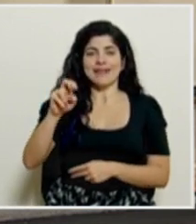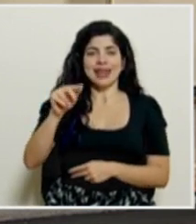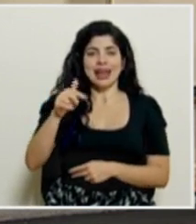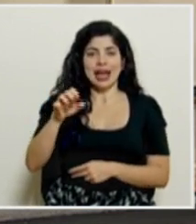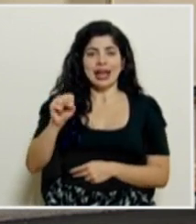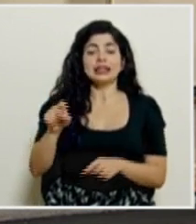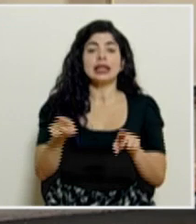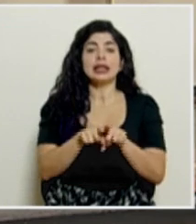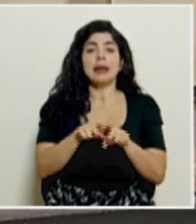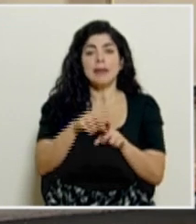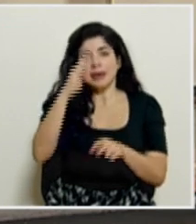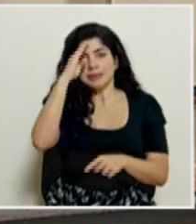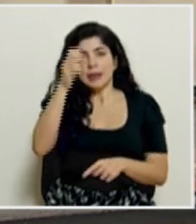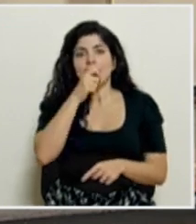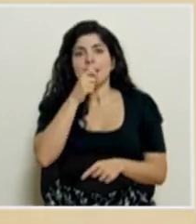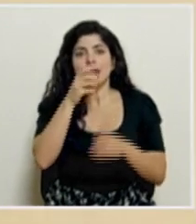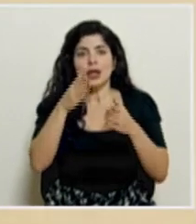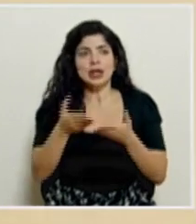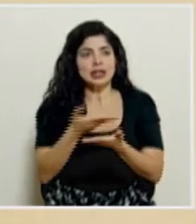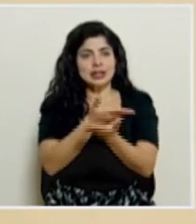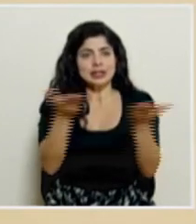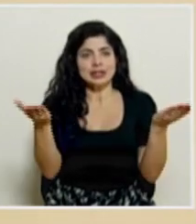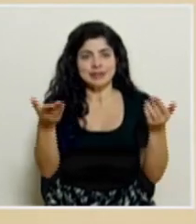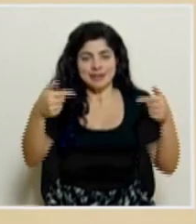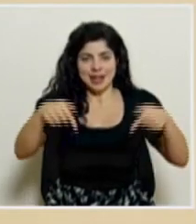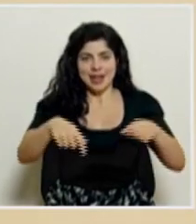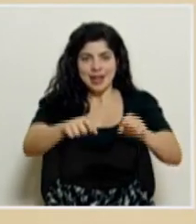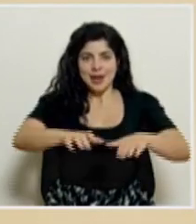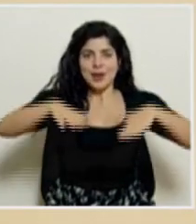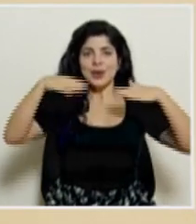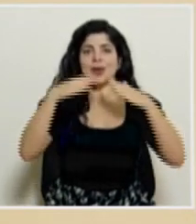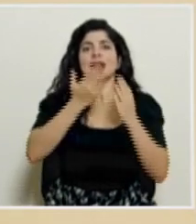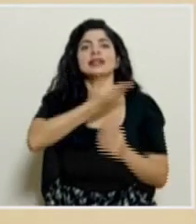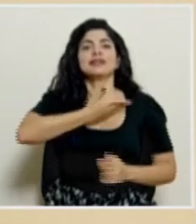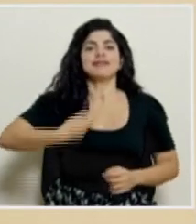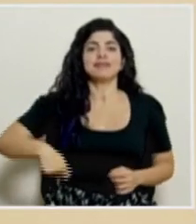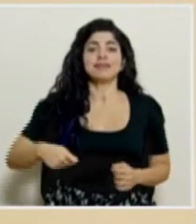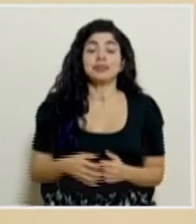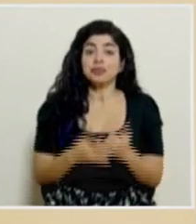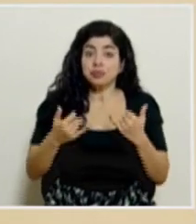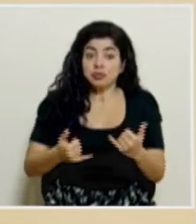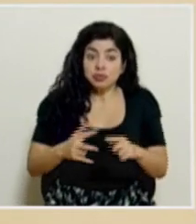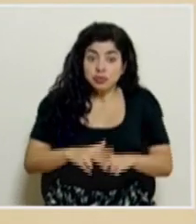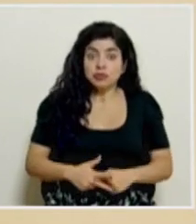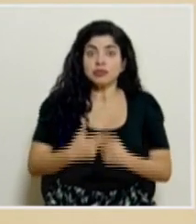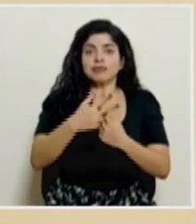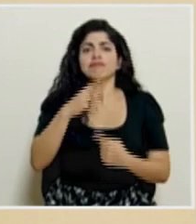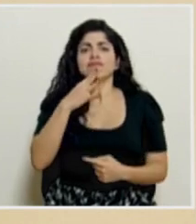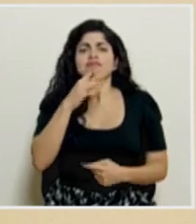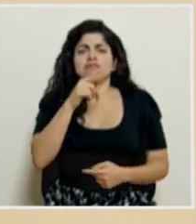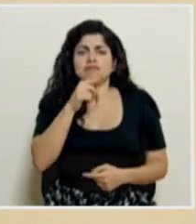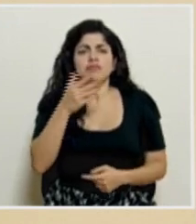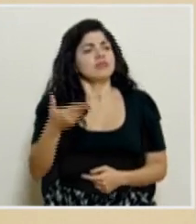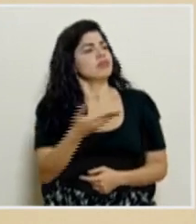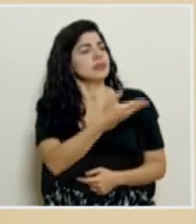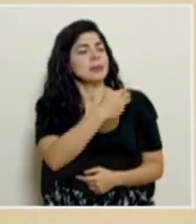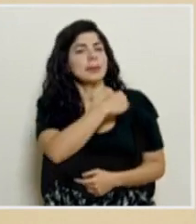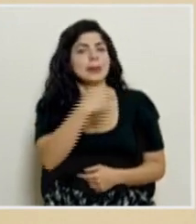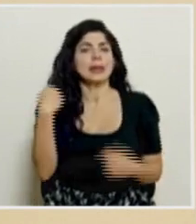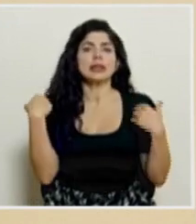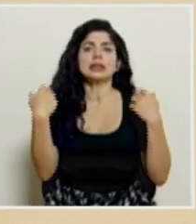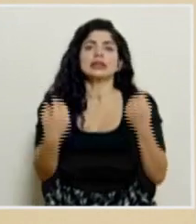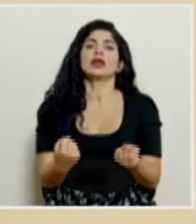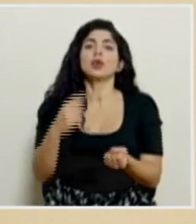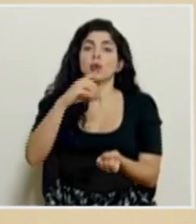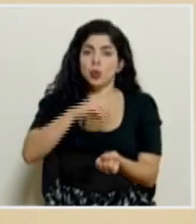también saludamos a los colegas que nos acompañan desde el auditorio de Casa Presidencial. A continuación, cedemos el uso de la palabra al ministro de